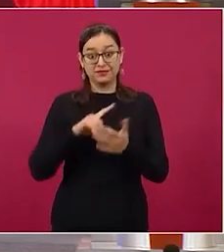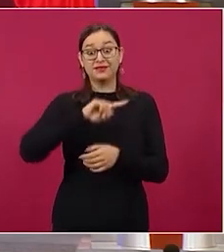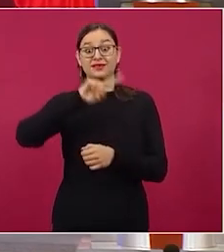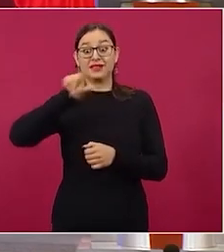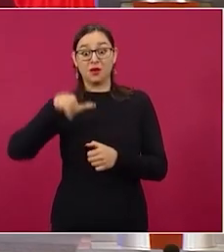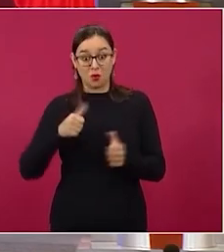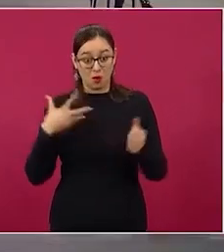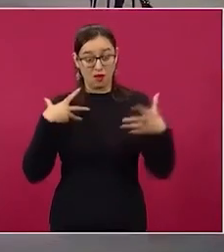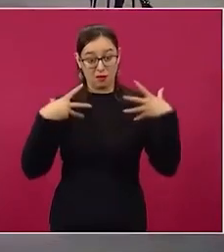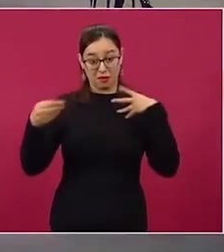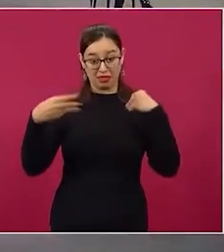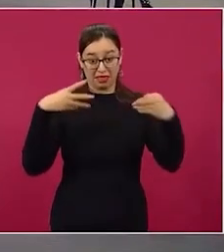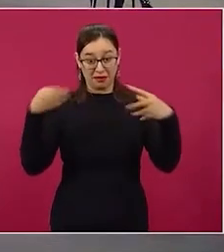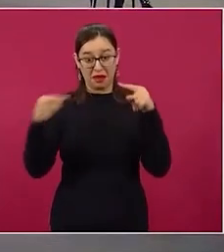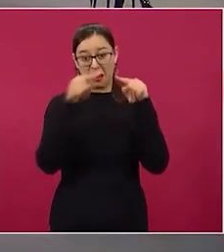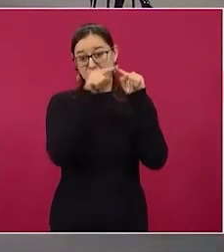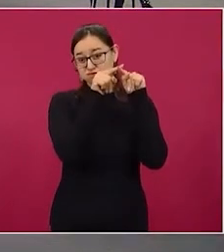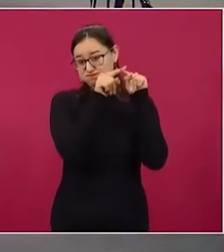A